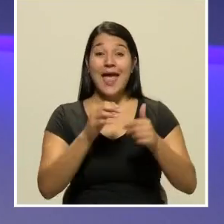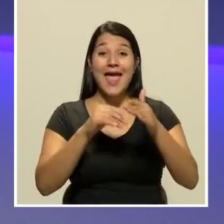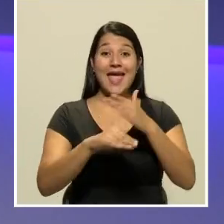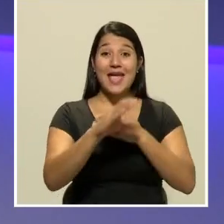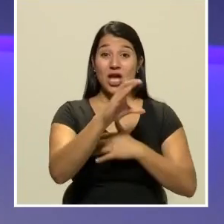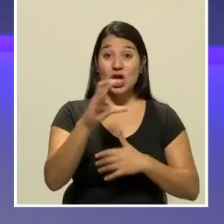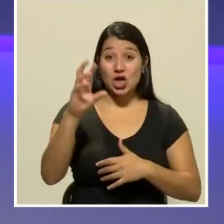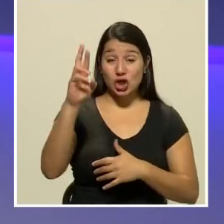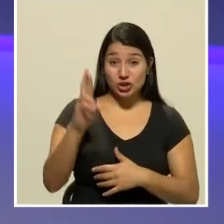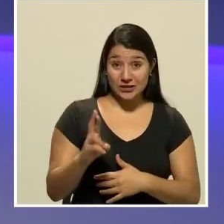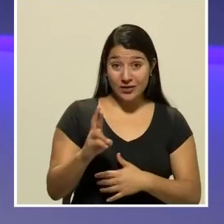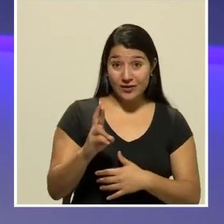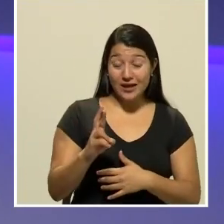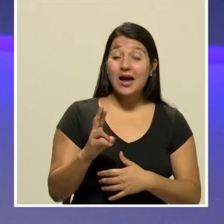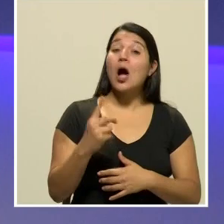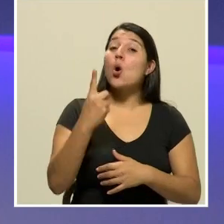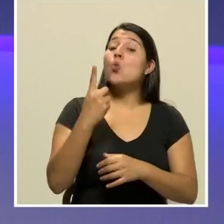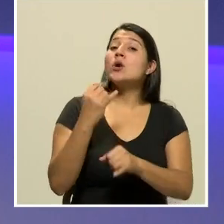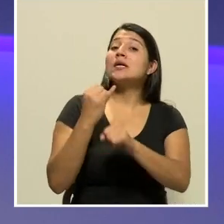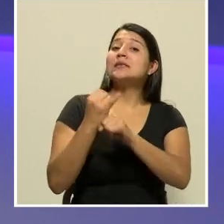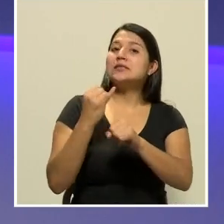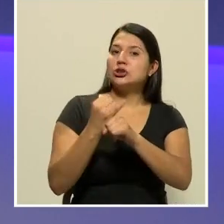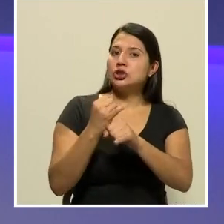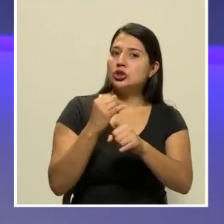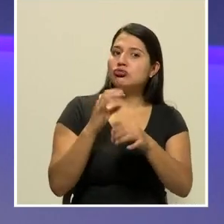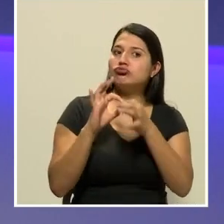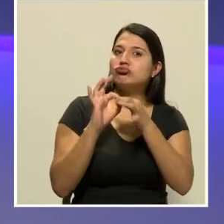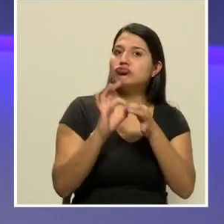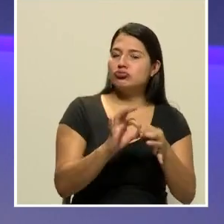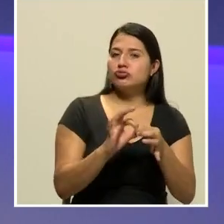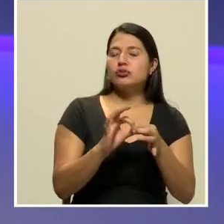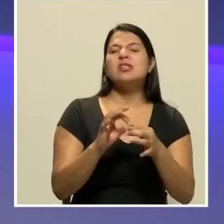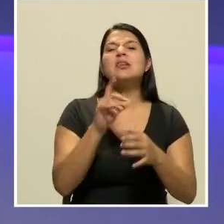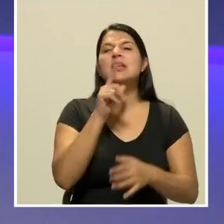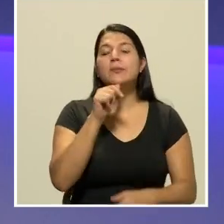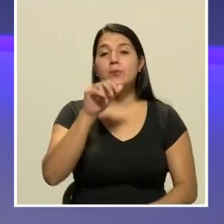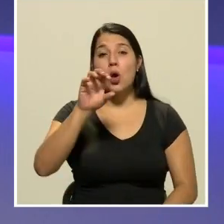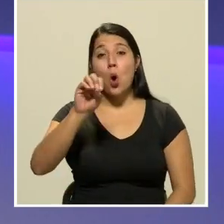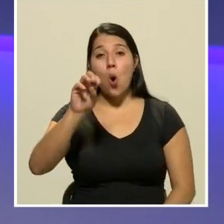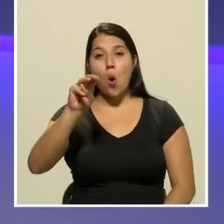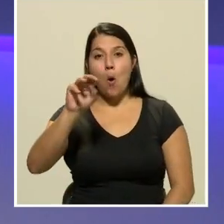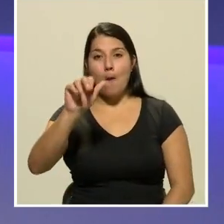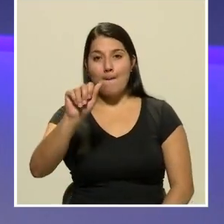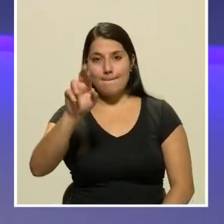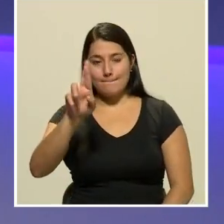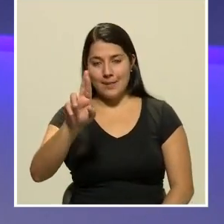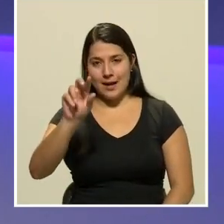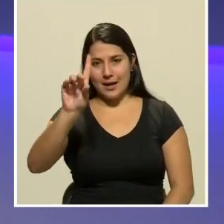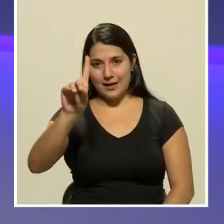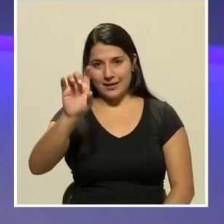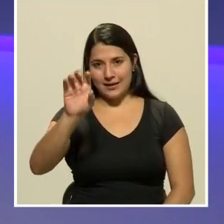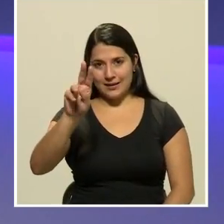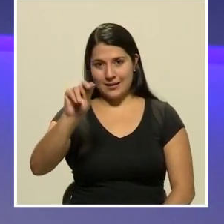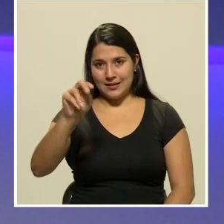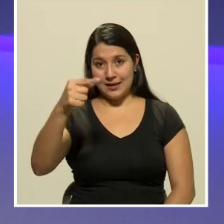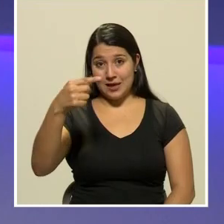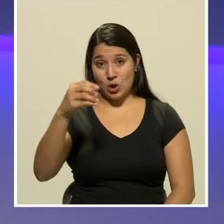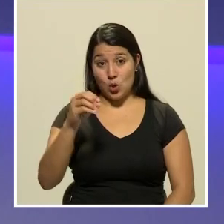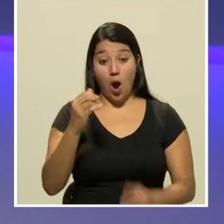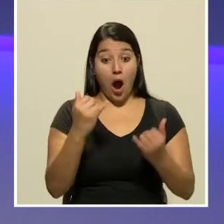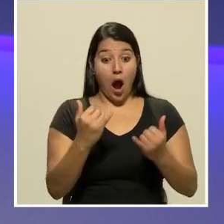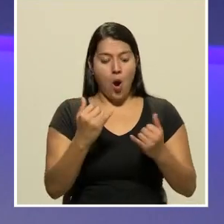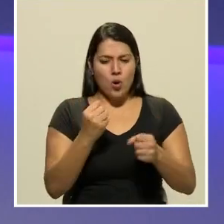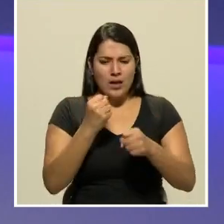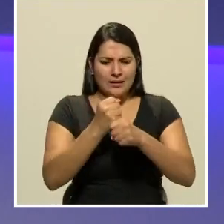experiencia en este campo es la Fundación Omar Dengo, que está trabajando en el desarrollo de